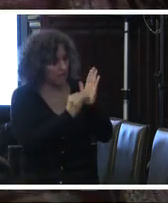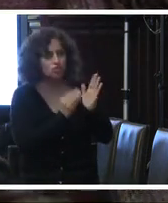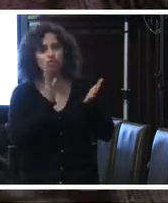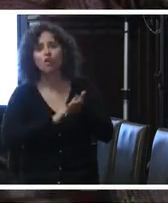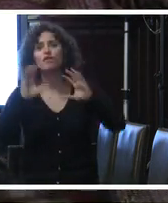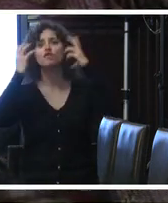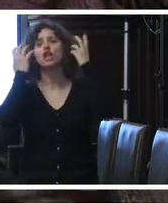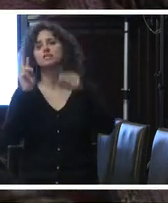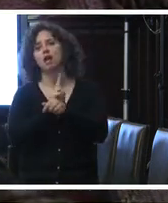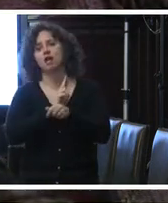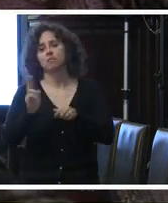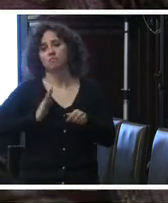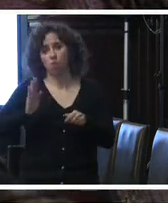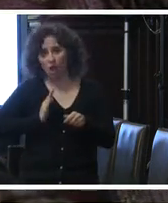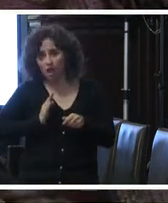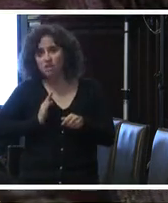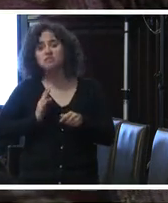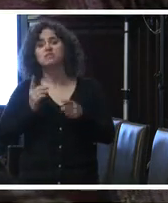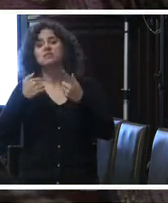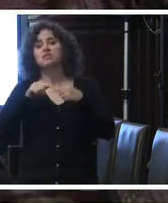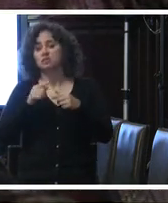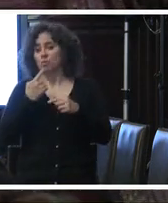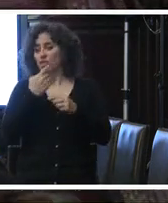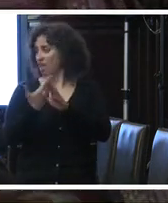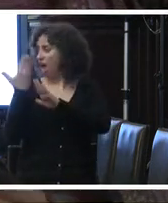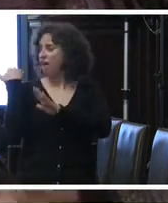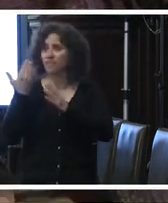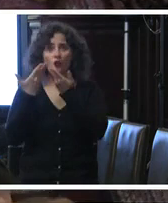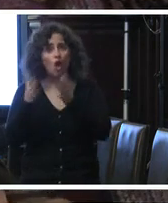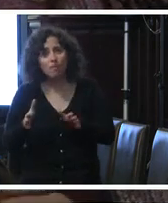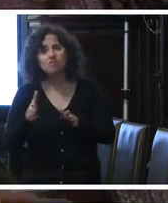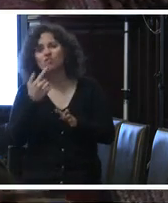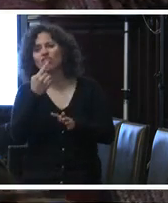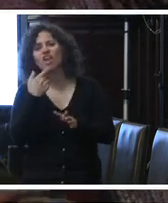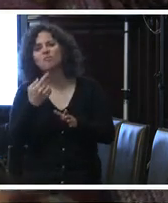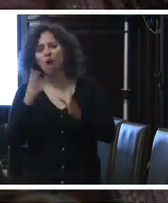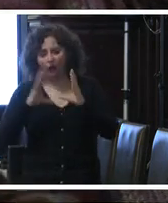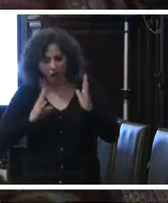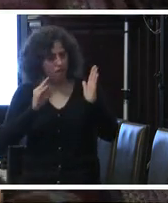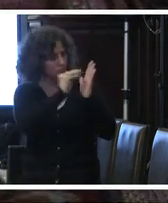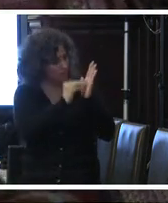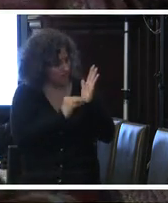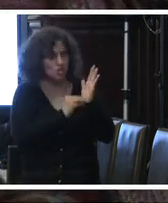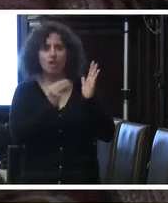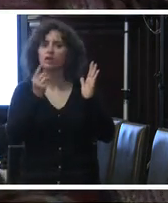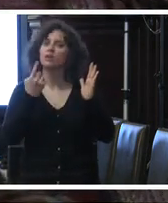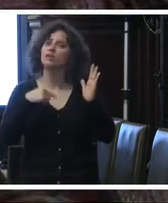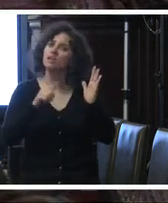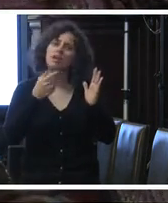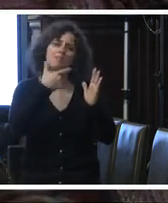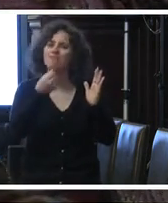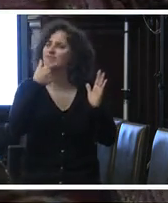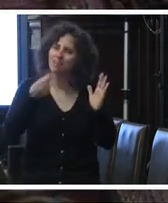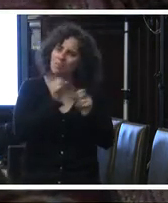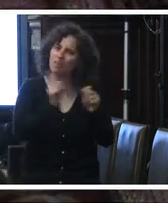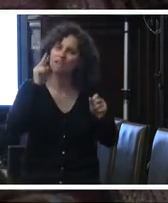mujeres defensoras, porque, como decía al inicio, teniendo esta información es mucho más